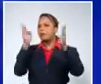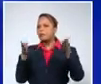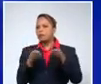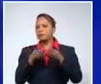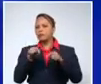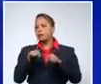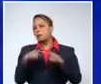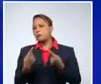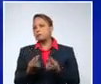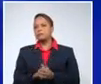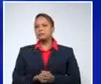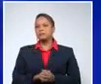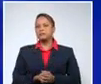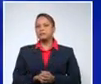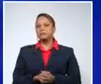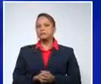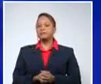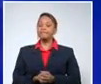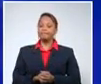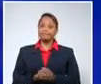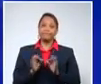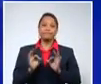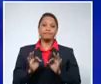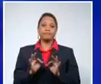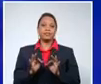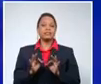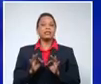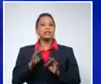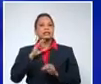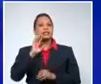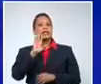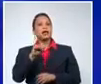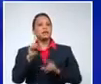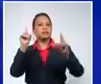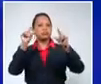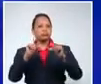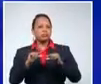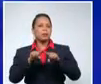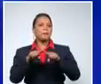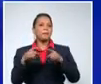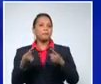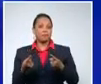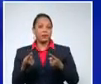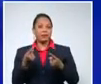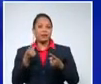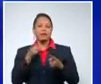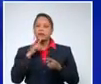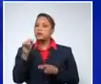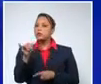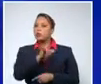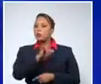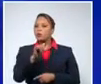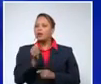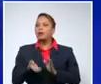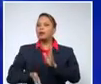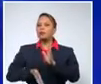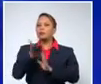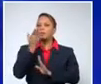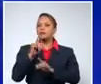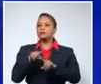pues sí, se habla de la reducción, pero ya también se habla del incremento que han